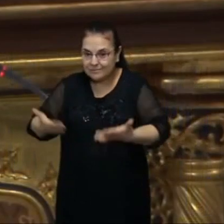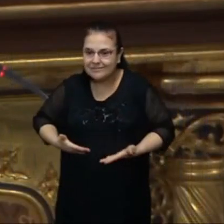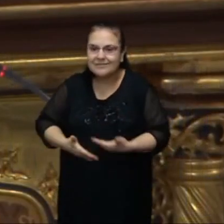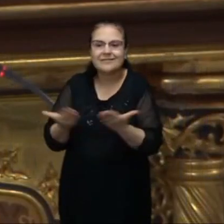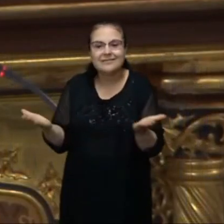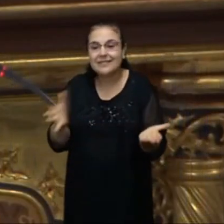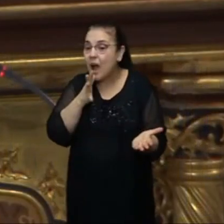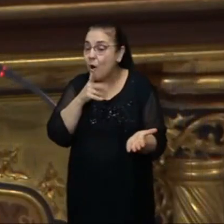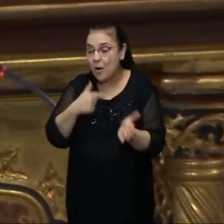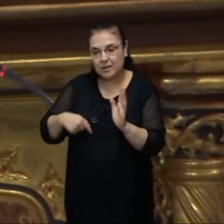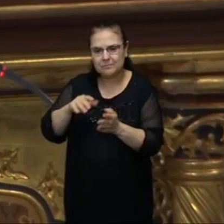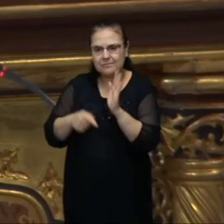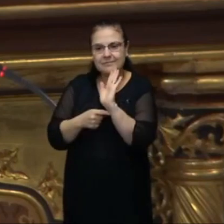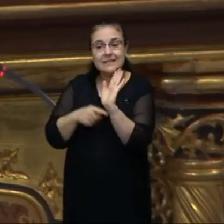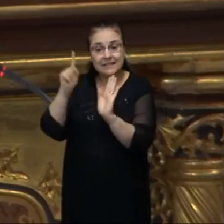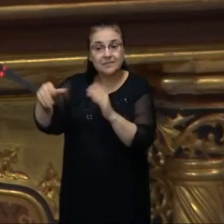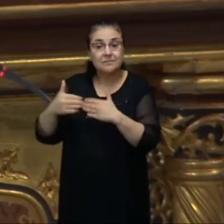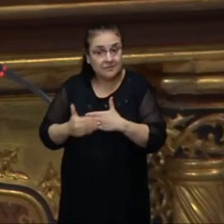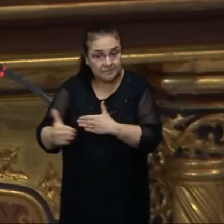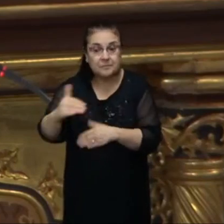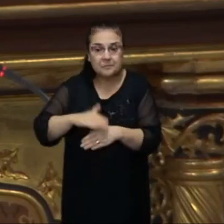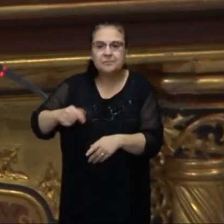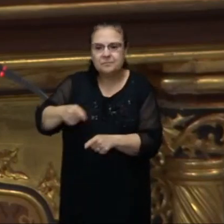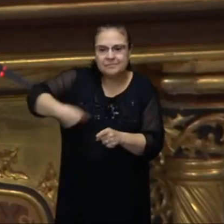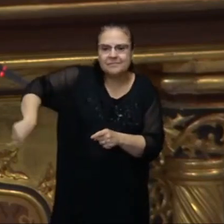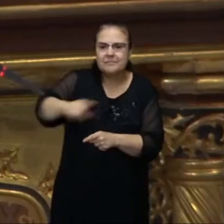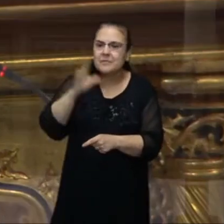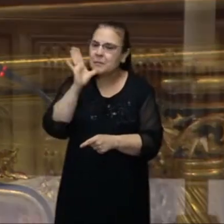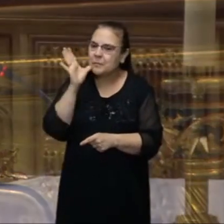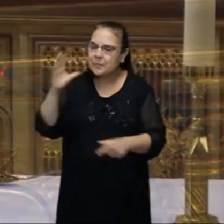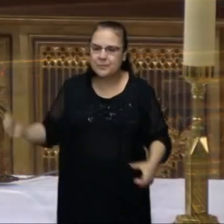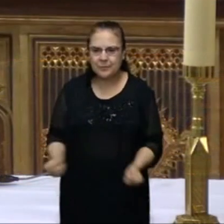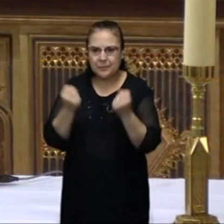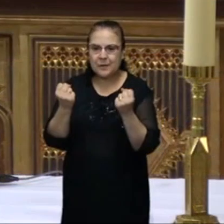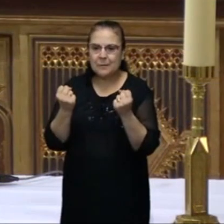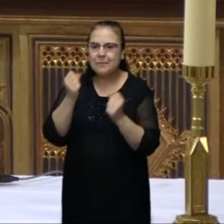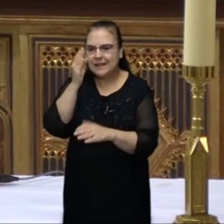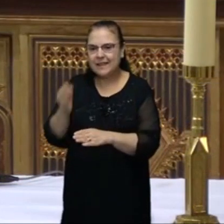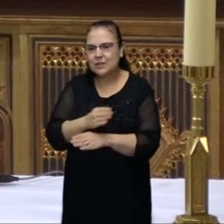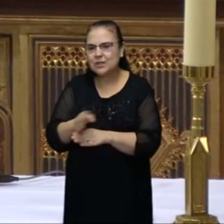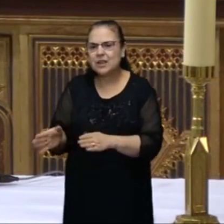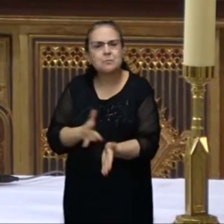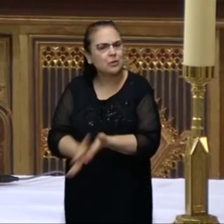Generosidad, y ahora te presentamos, Él será para nosotros bebida de salvación.